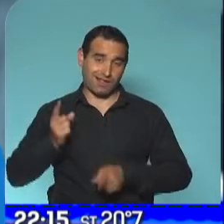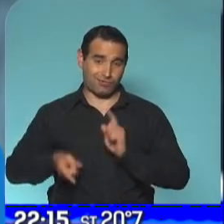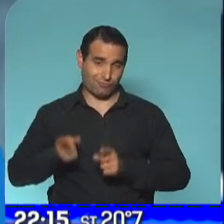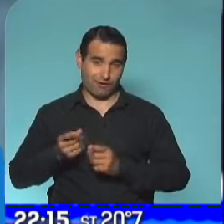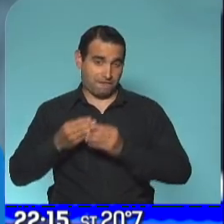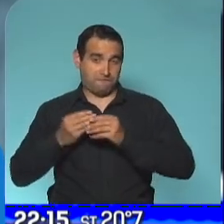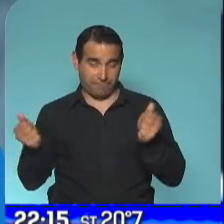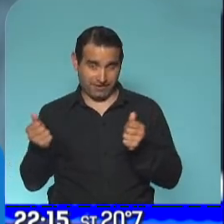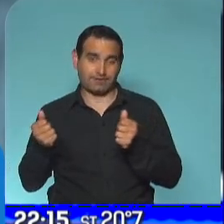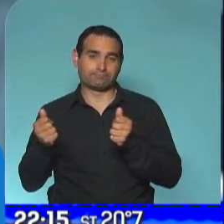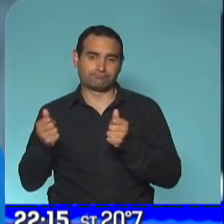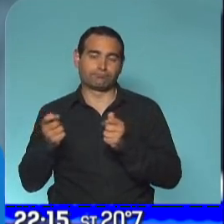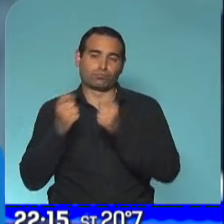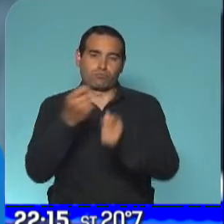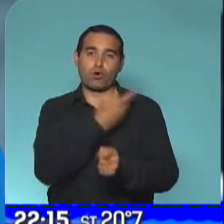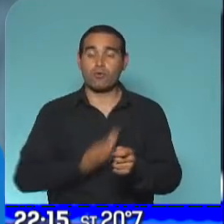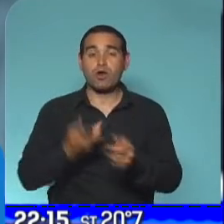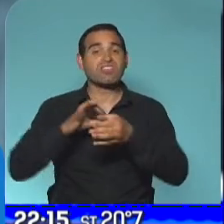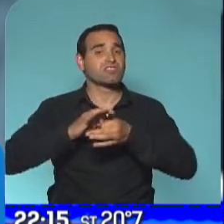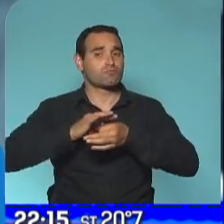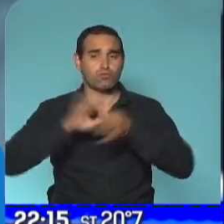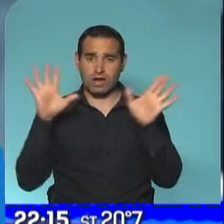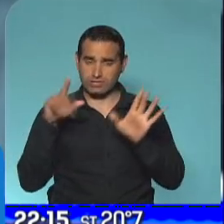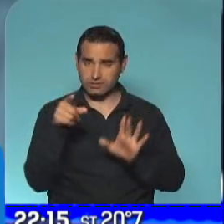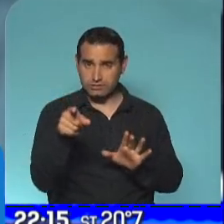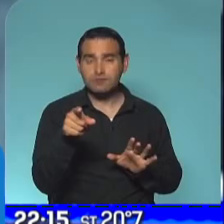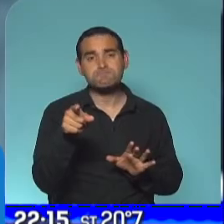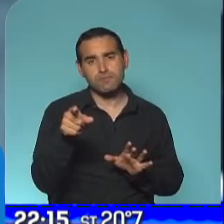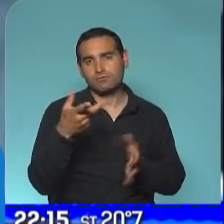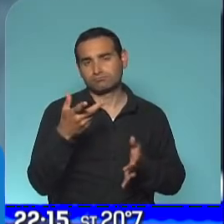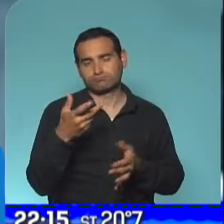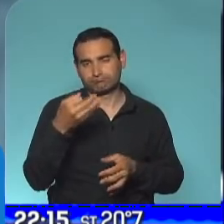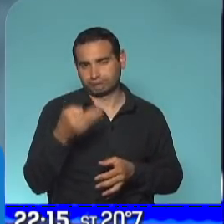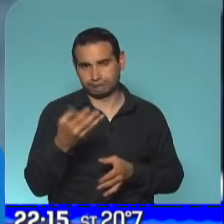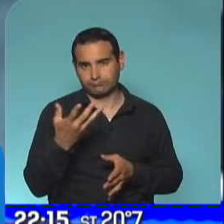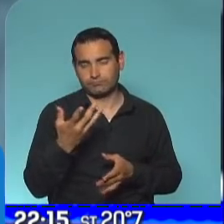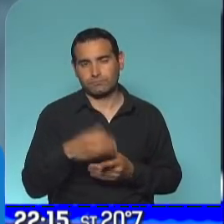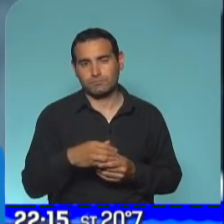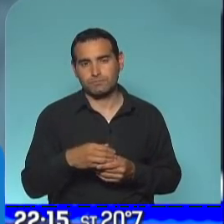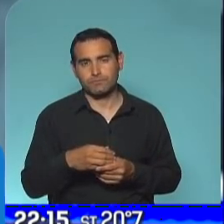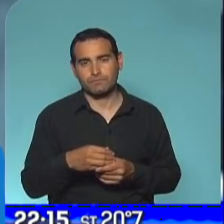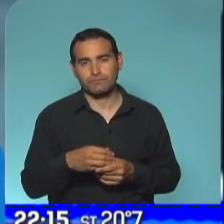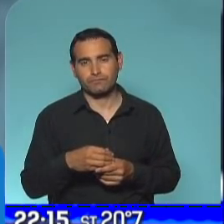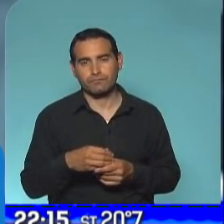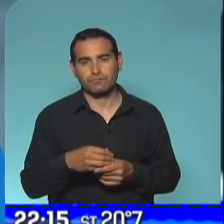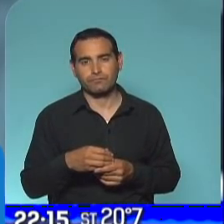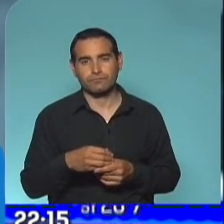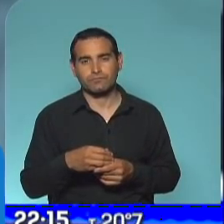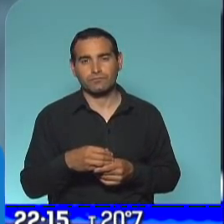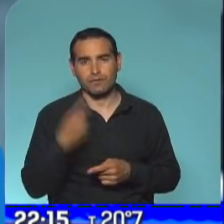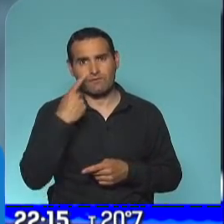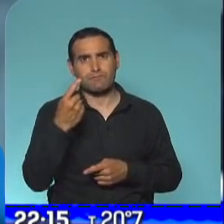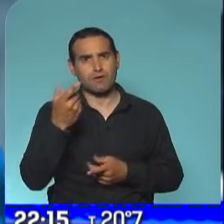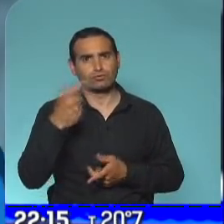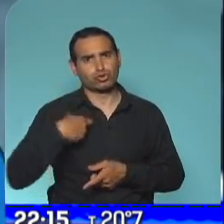Prácticamente, como decía el informe, se trata de una democracia tutelada, donde está consagrada prácticamente buena parte de las